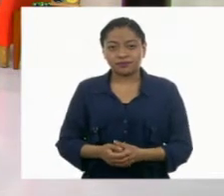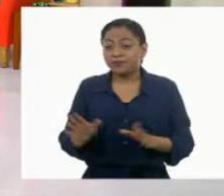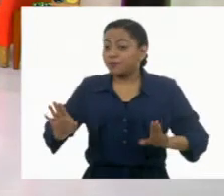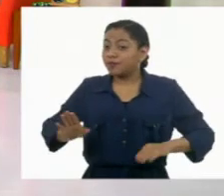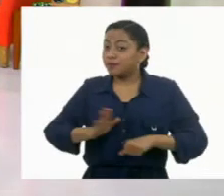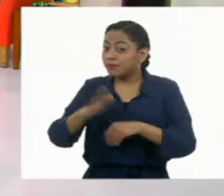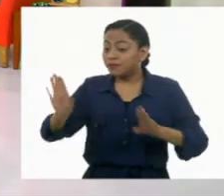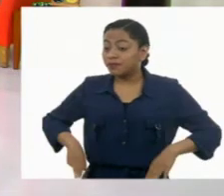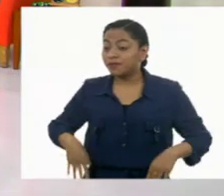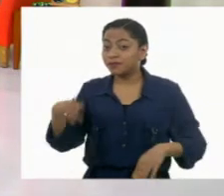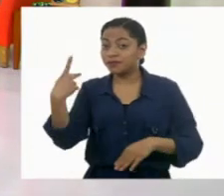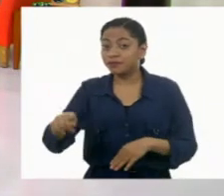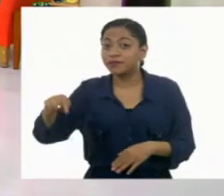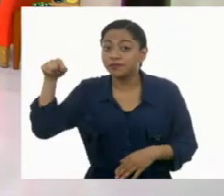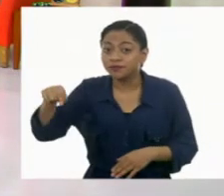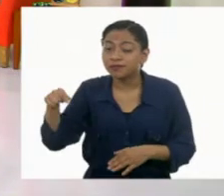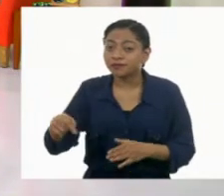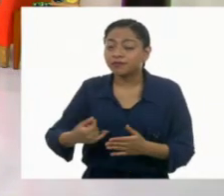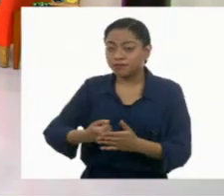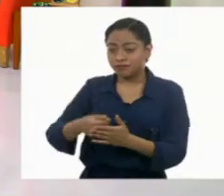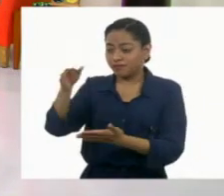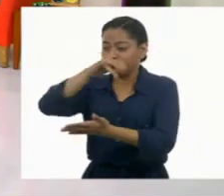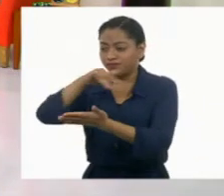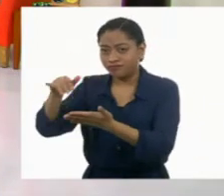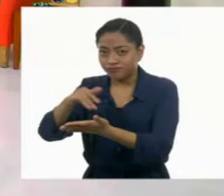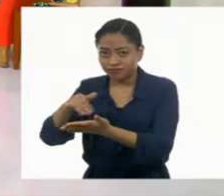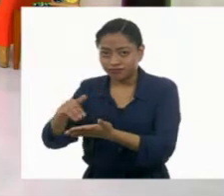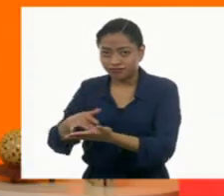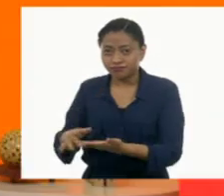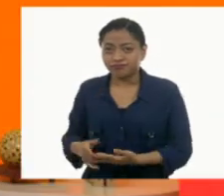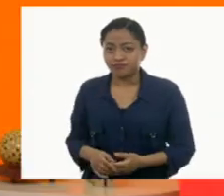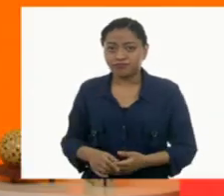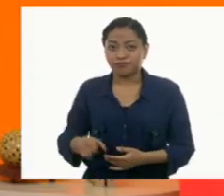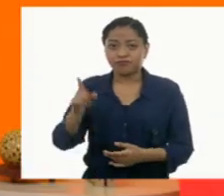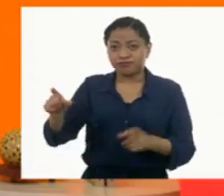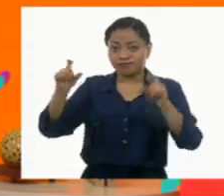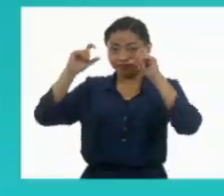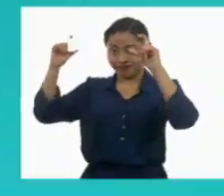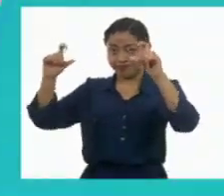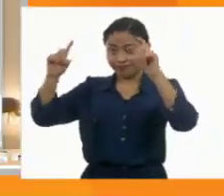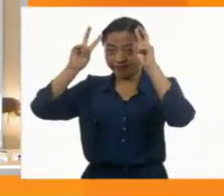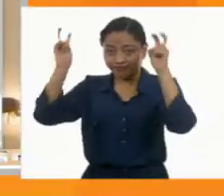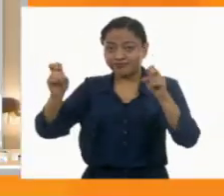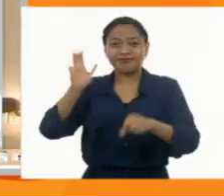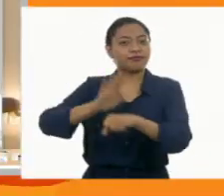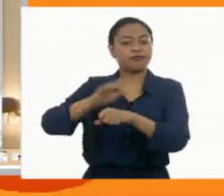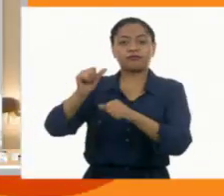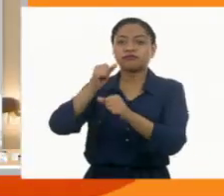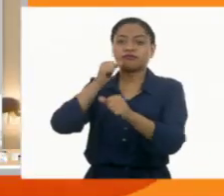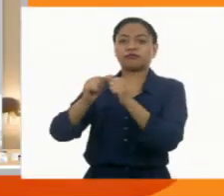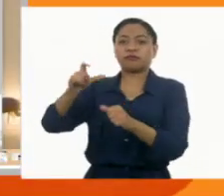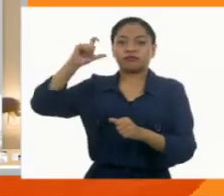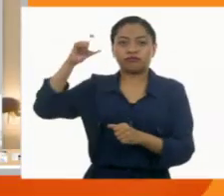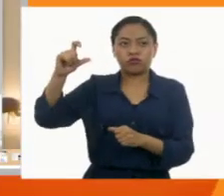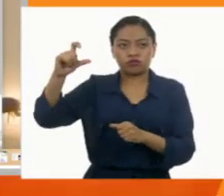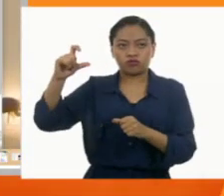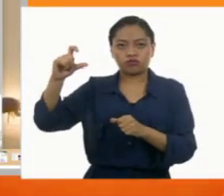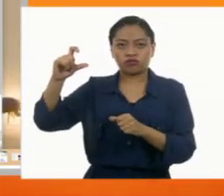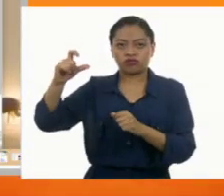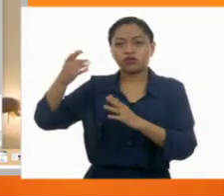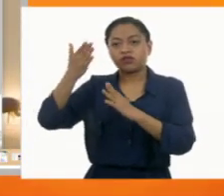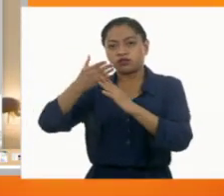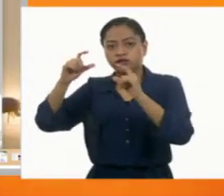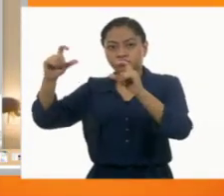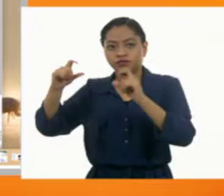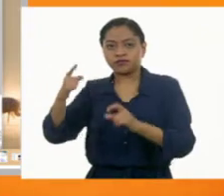las recomendaciones, es en un texto. Si quieren poner, bueno, los títulos tienen que ser más grandes, tienen que ir dando jerarquías. Si